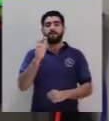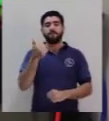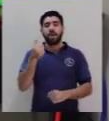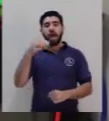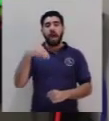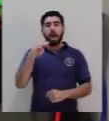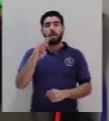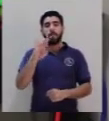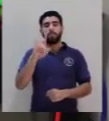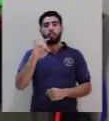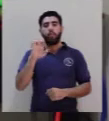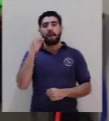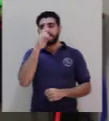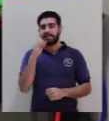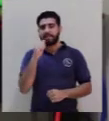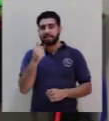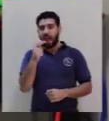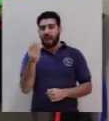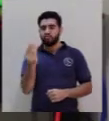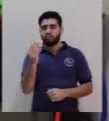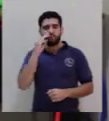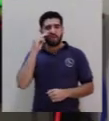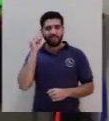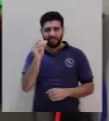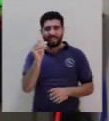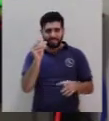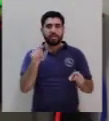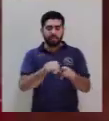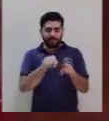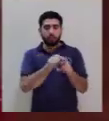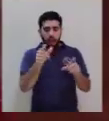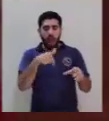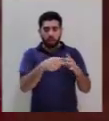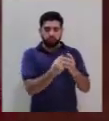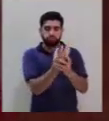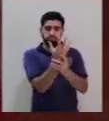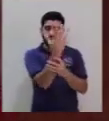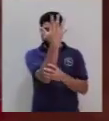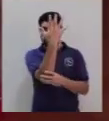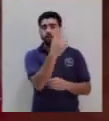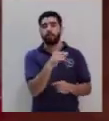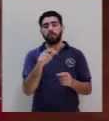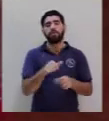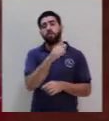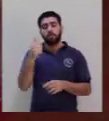de entre las rocas. En este tipo, ya de arena, nosotros tenemos, por